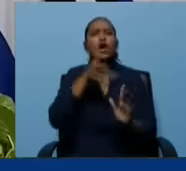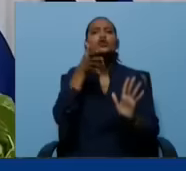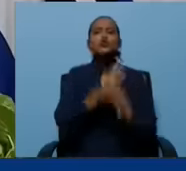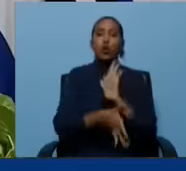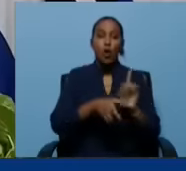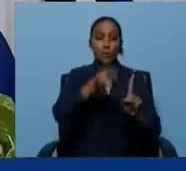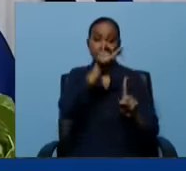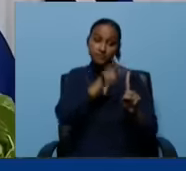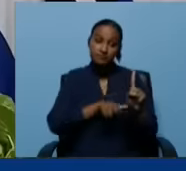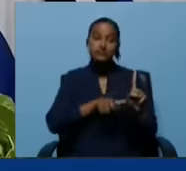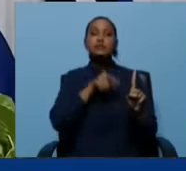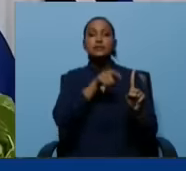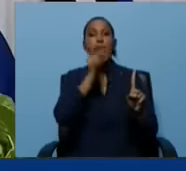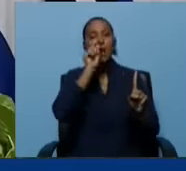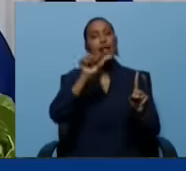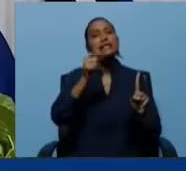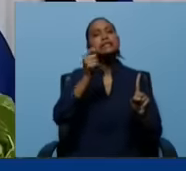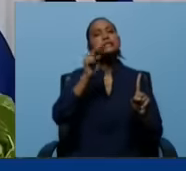su gente